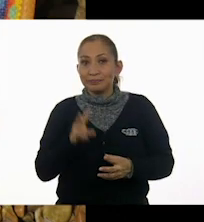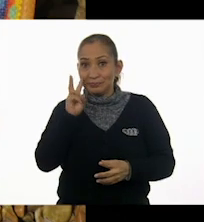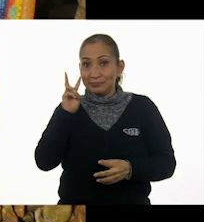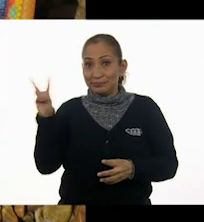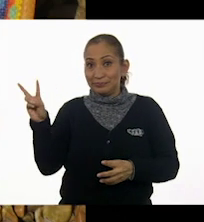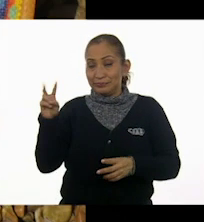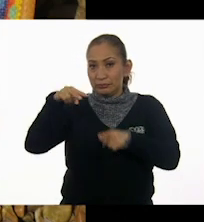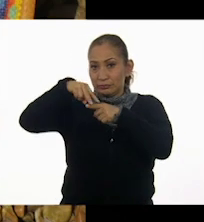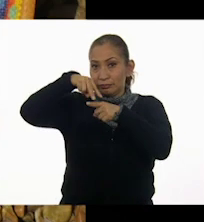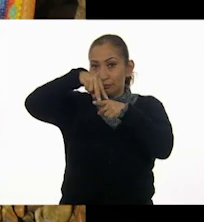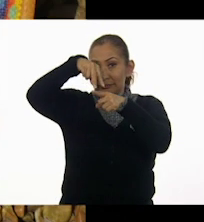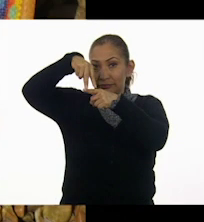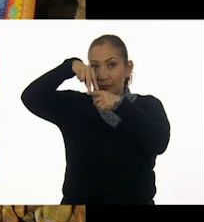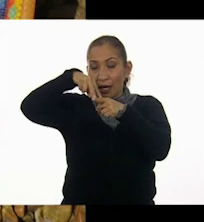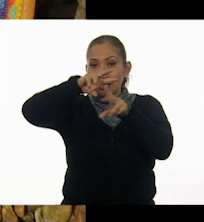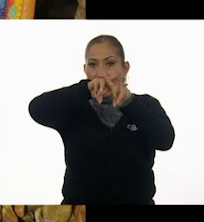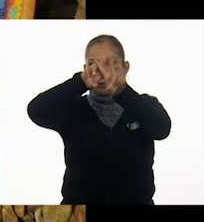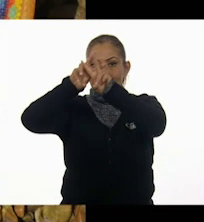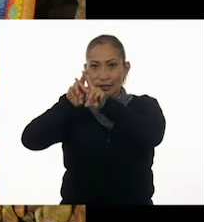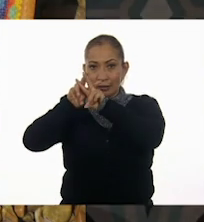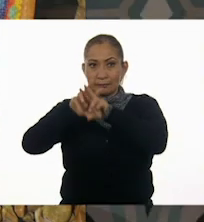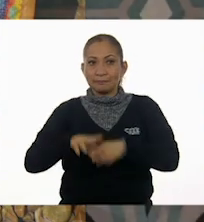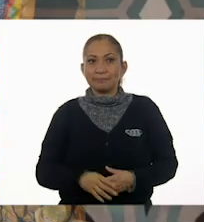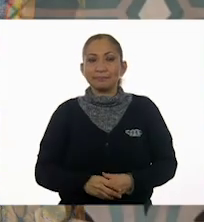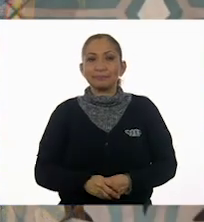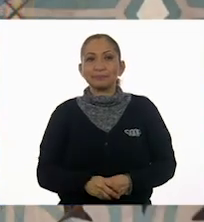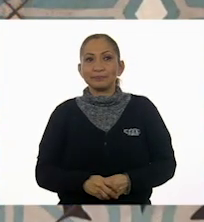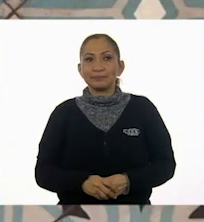Veo triángulos y una estrella.